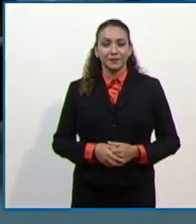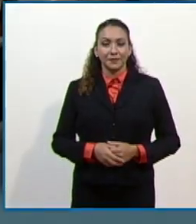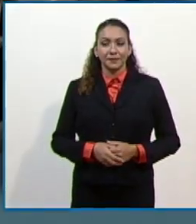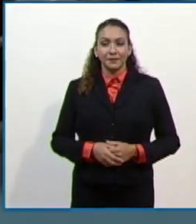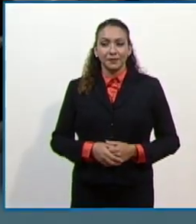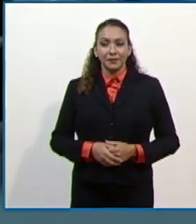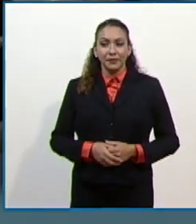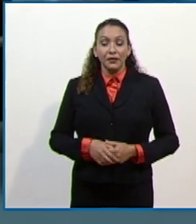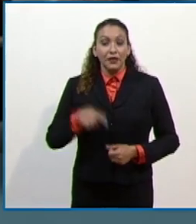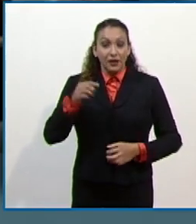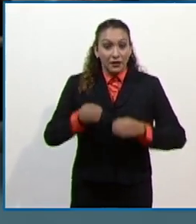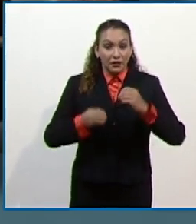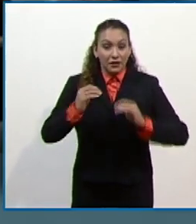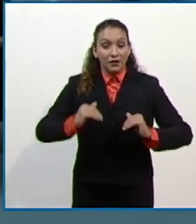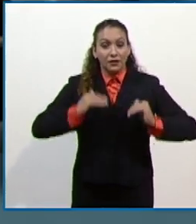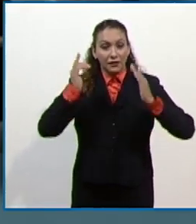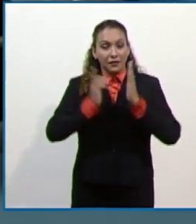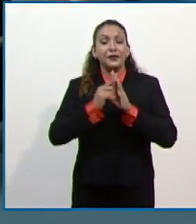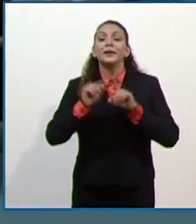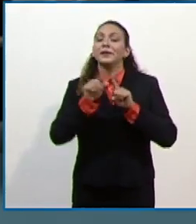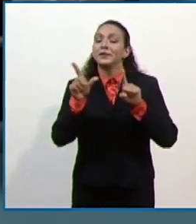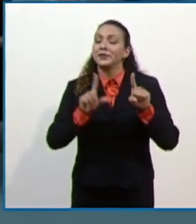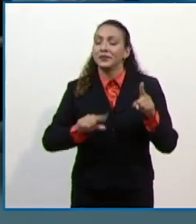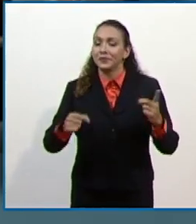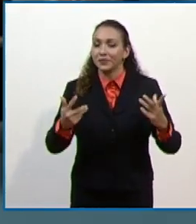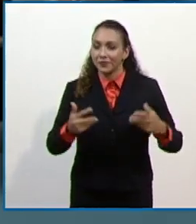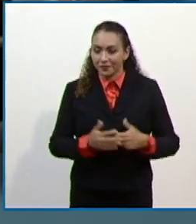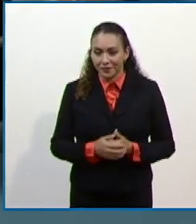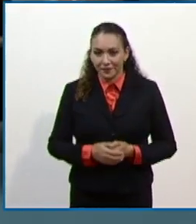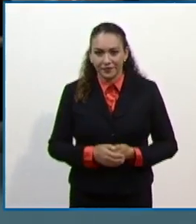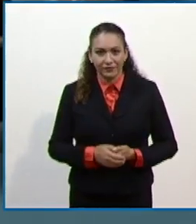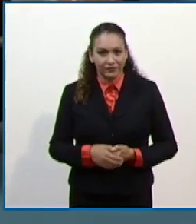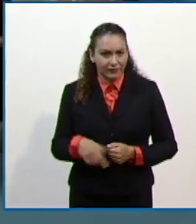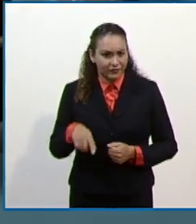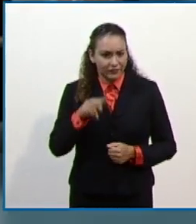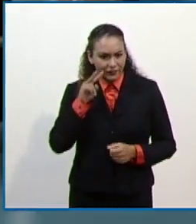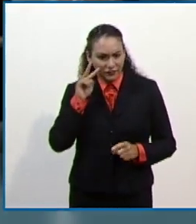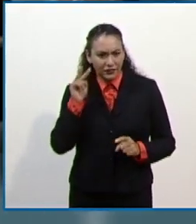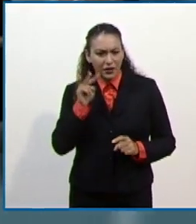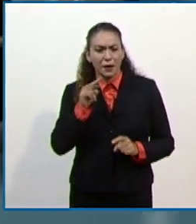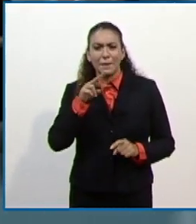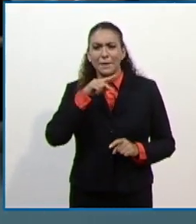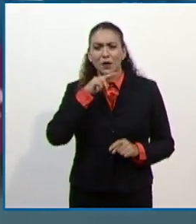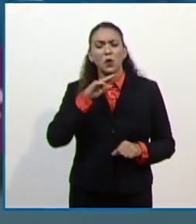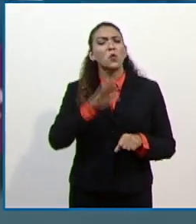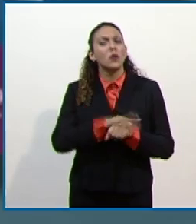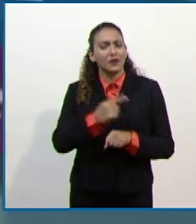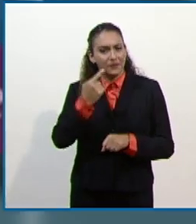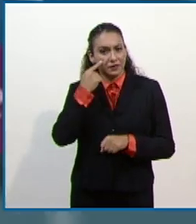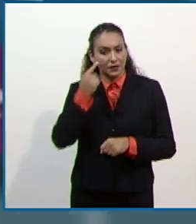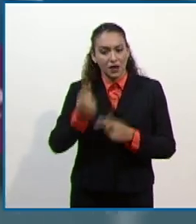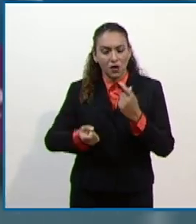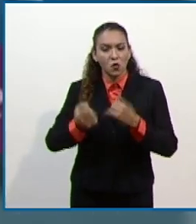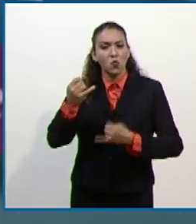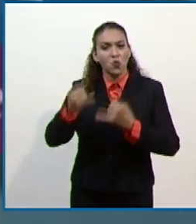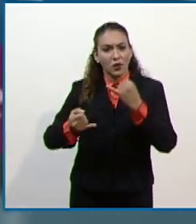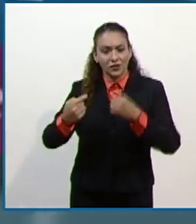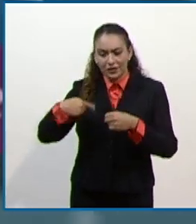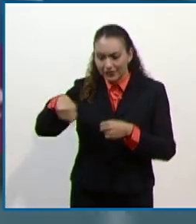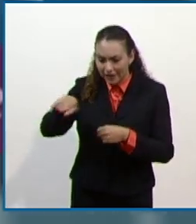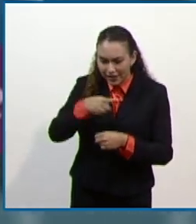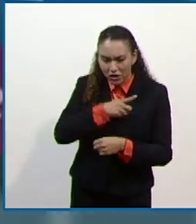La Suprema Corte de Justicia de la Nación se ha preocupado porque las personas juzgadoras tengamos esa